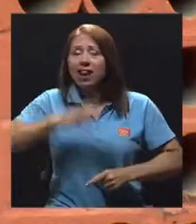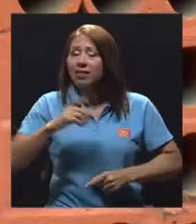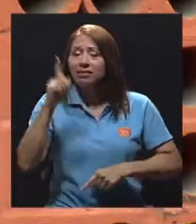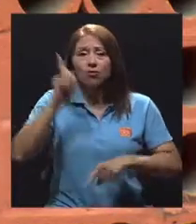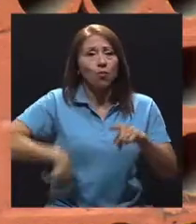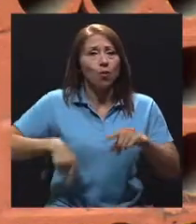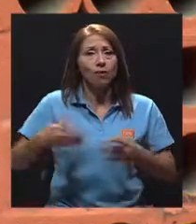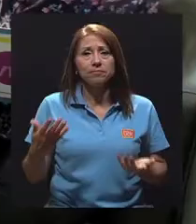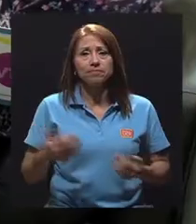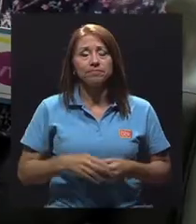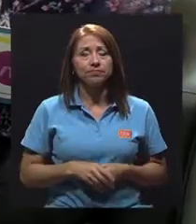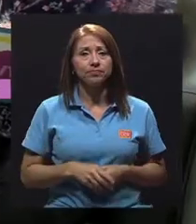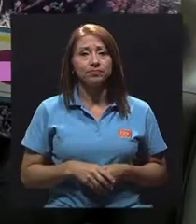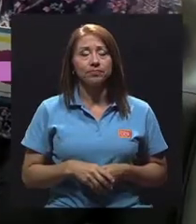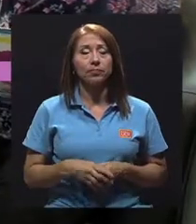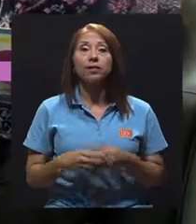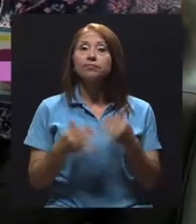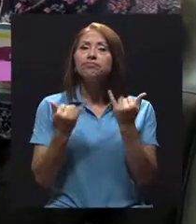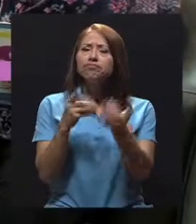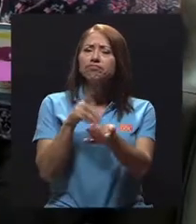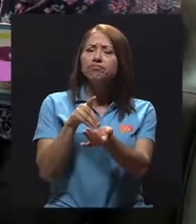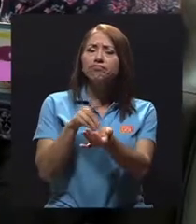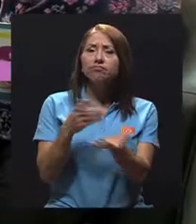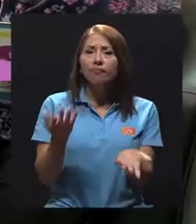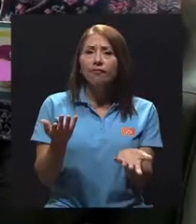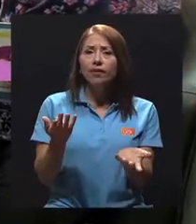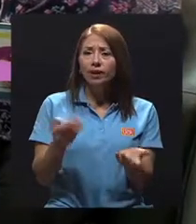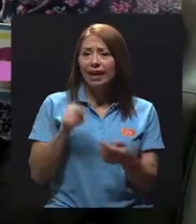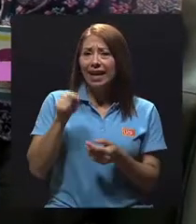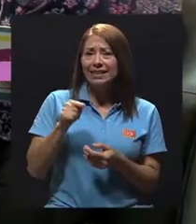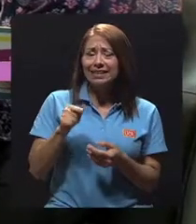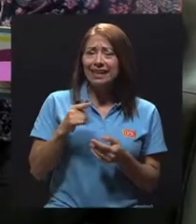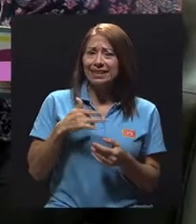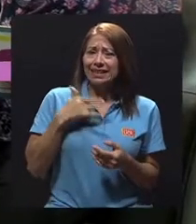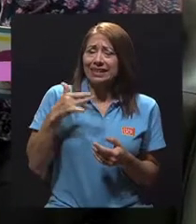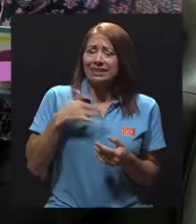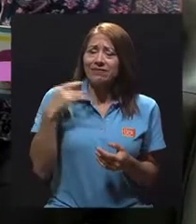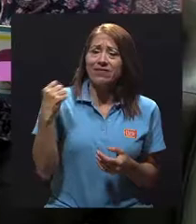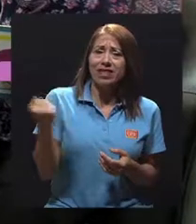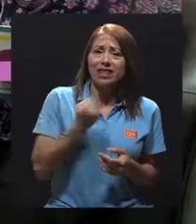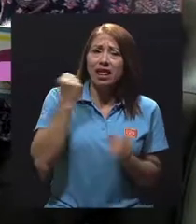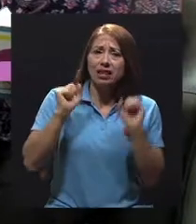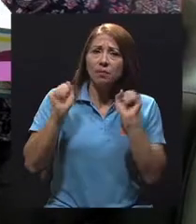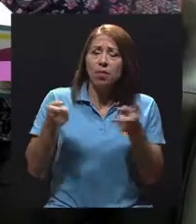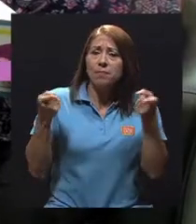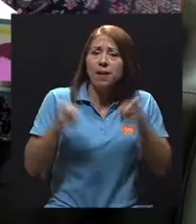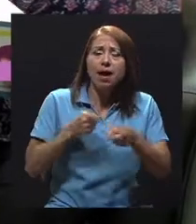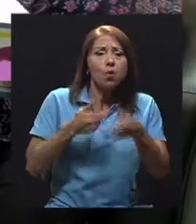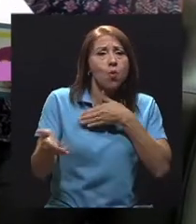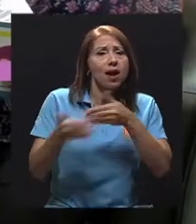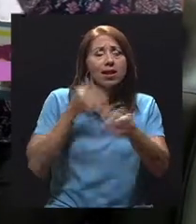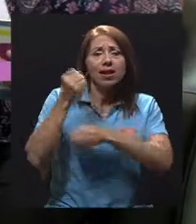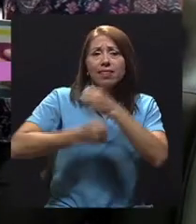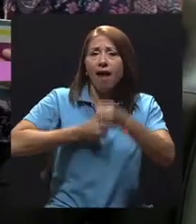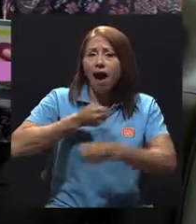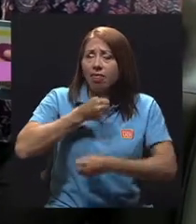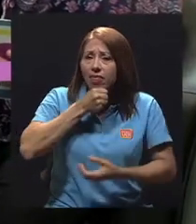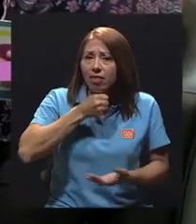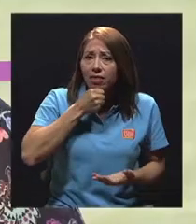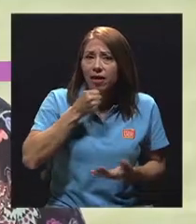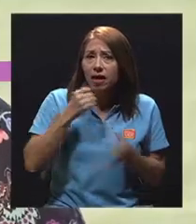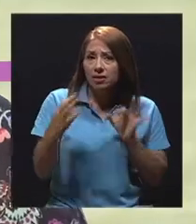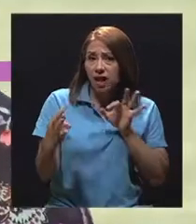muy calientes. Y ahora bien, doctor, en cuanto a esta hipersensibilidad que se pueda presentar incluso en cualquier edad,